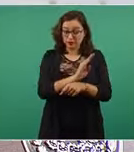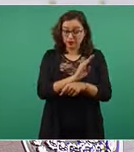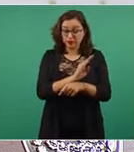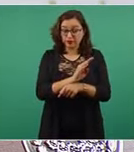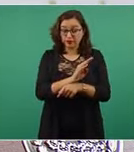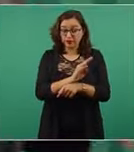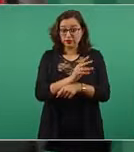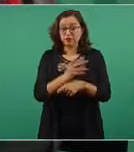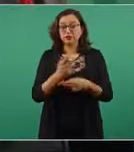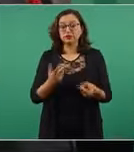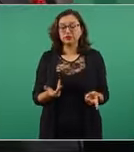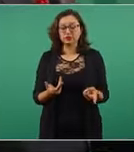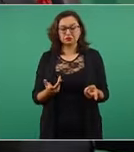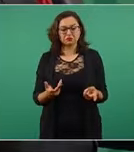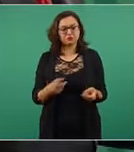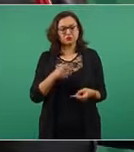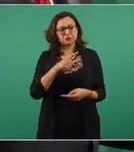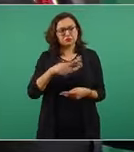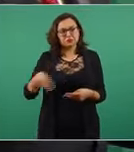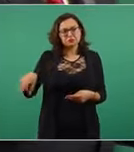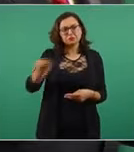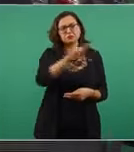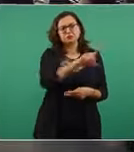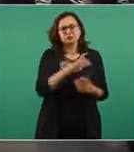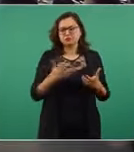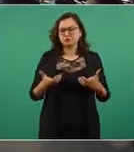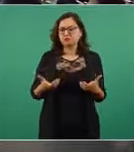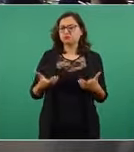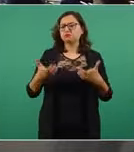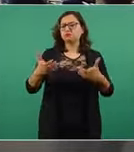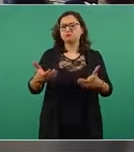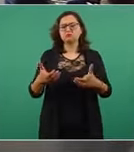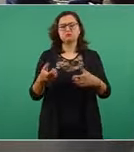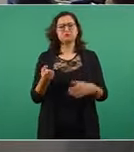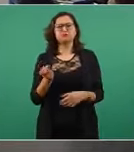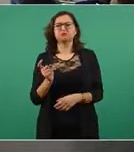En que pueda andar por la calle con libertad,